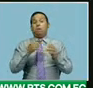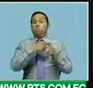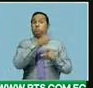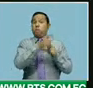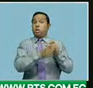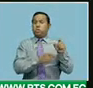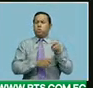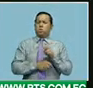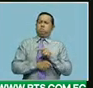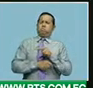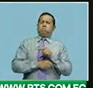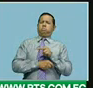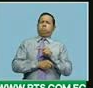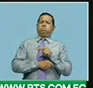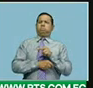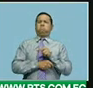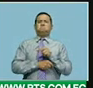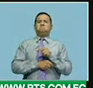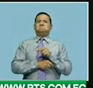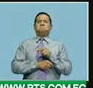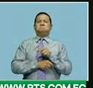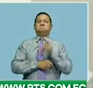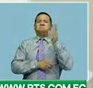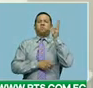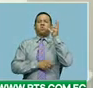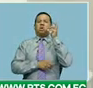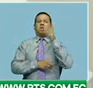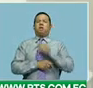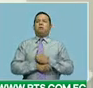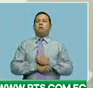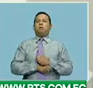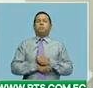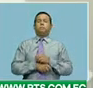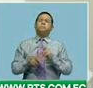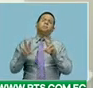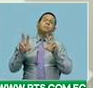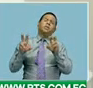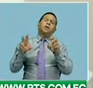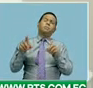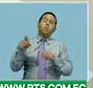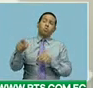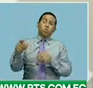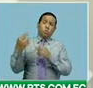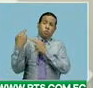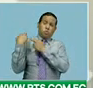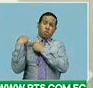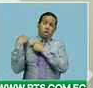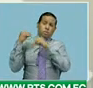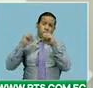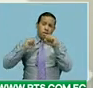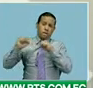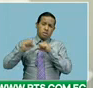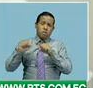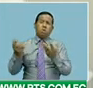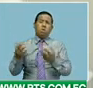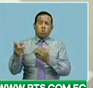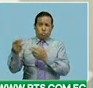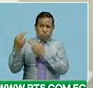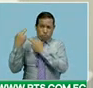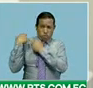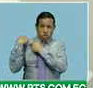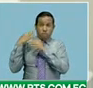aseguraron que existen los elementos para su censura. El resumen de su gestión, que se encarga de la seguridad ciudadana y que se